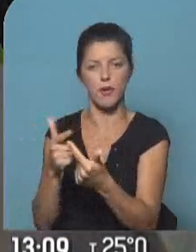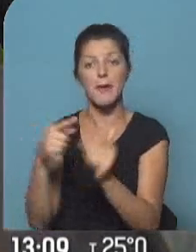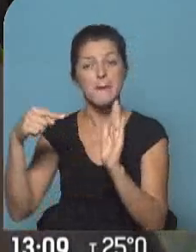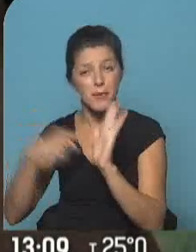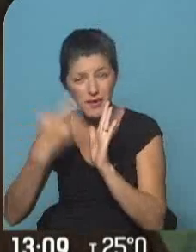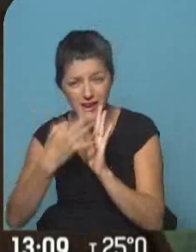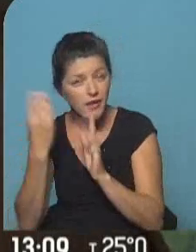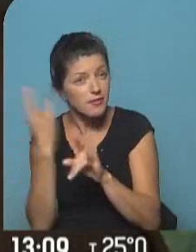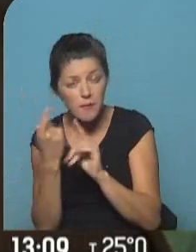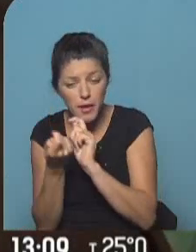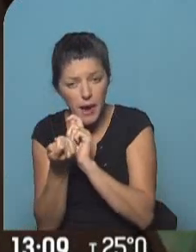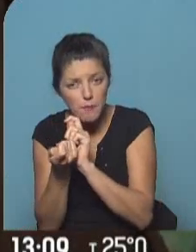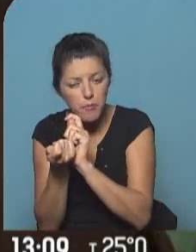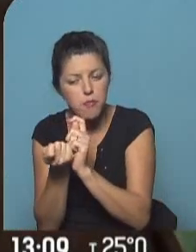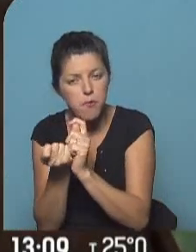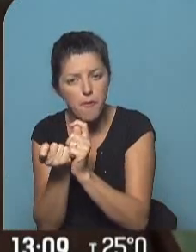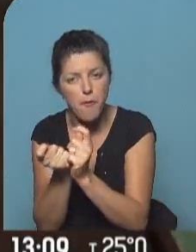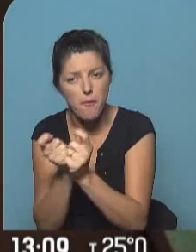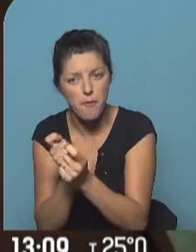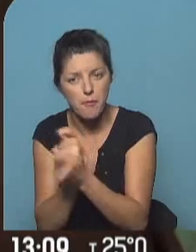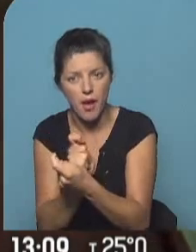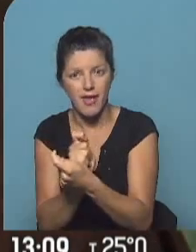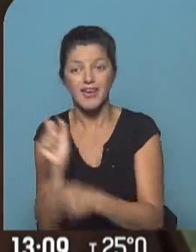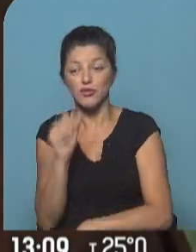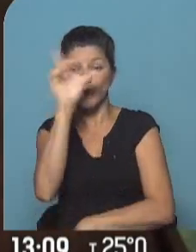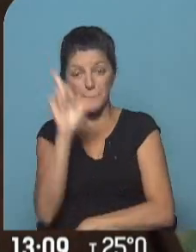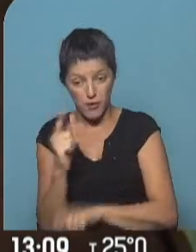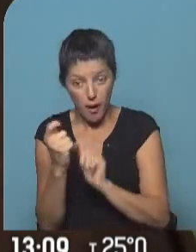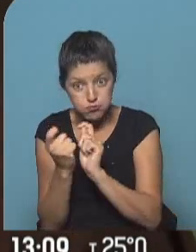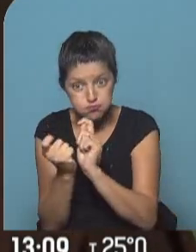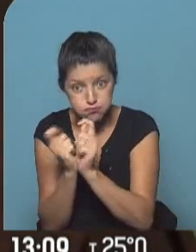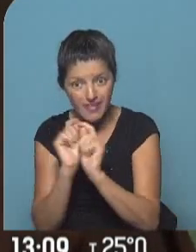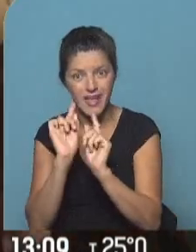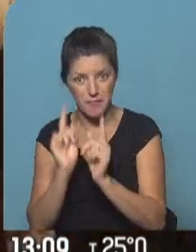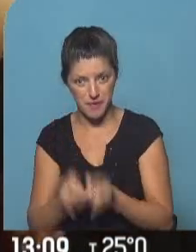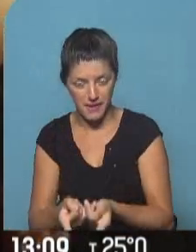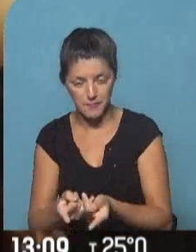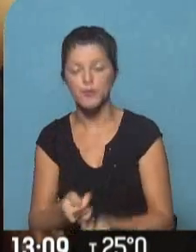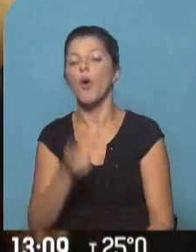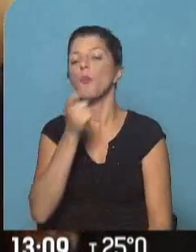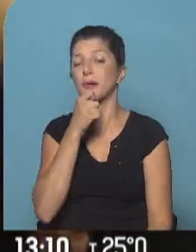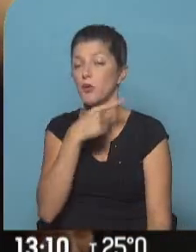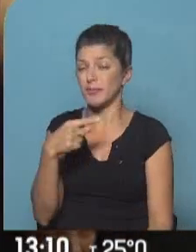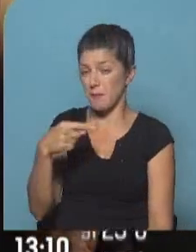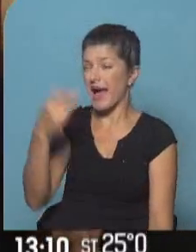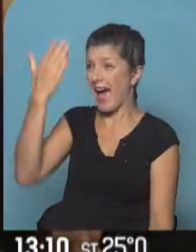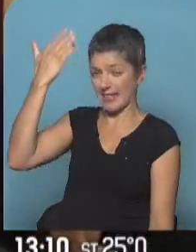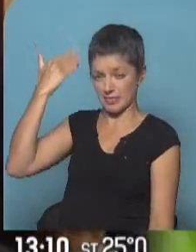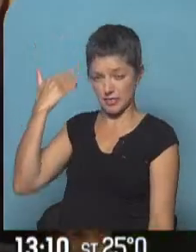total movimiento todo el tiempo y la República Islámica va cambiando totalmente. Es muy interesante notar lo que pasó hace un par de semanas,